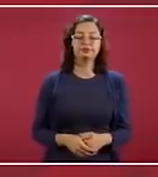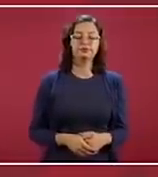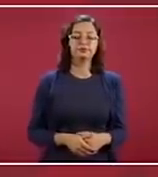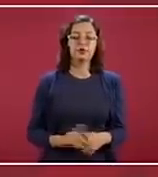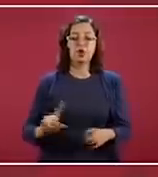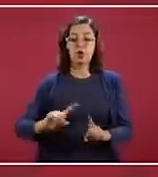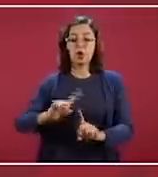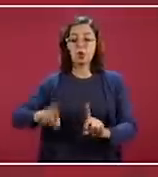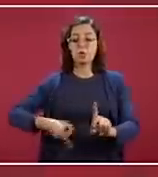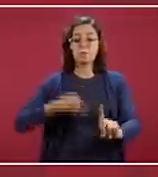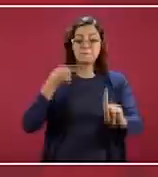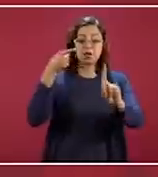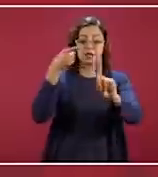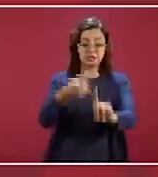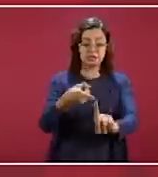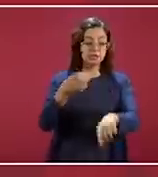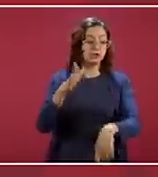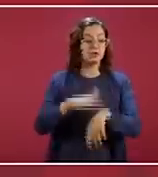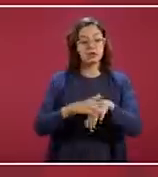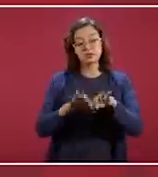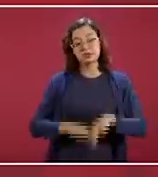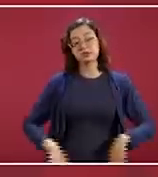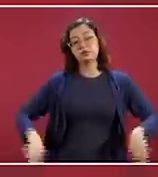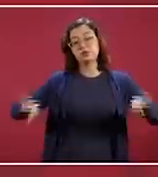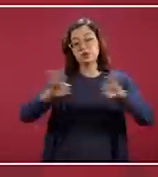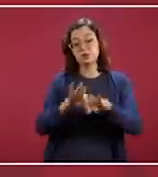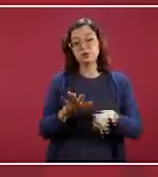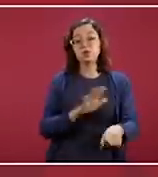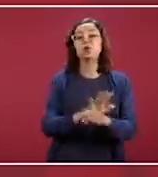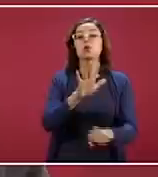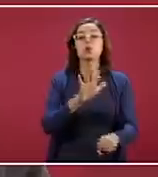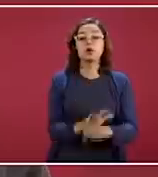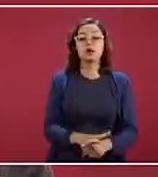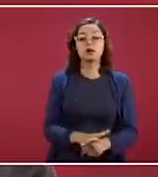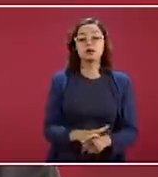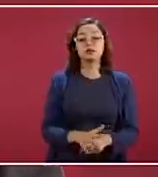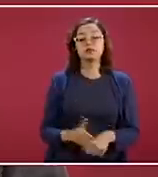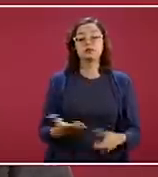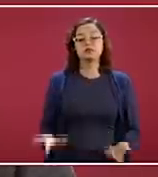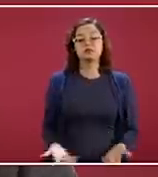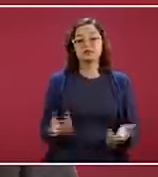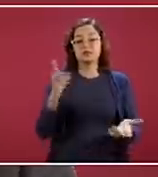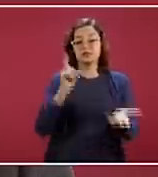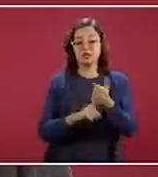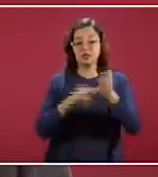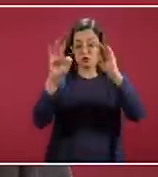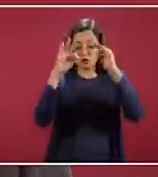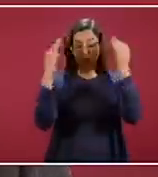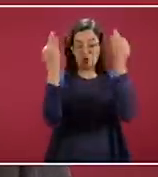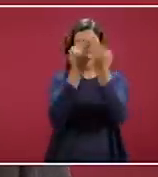objetivo, es una prioridad acabar con la corrupción en las aduanas